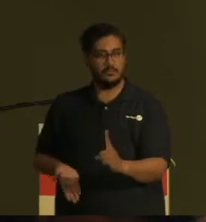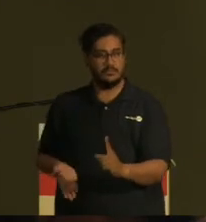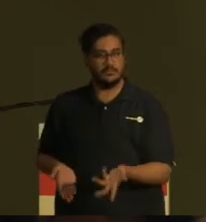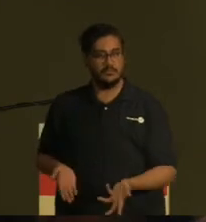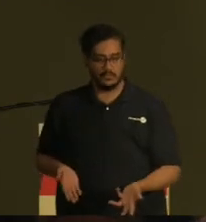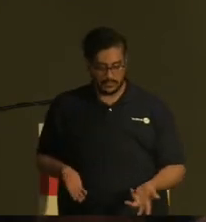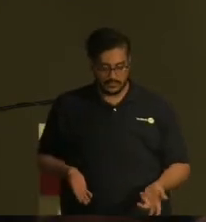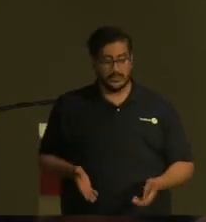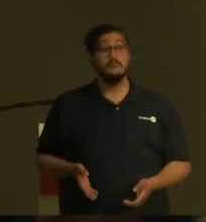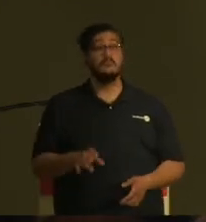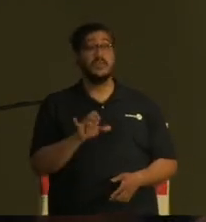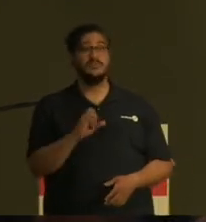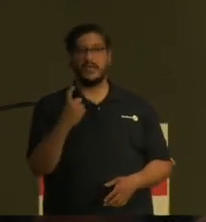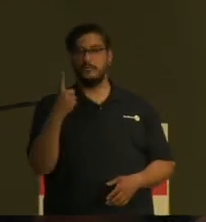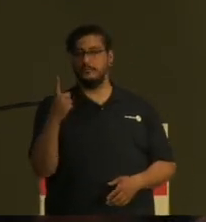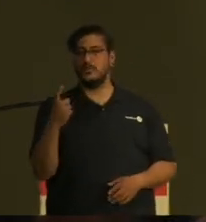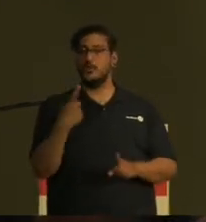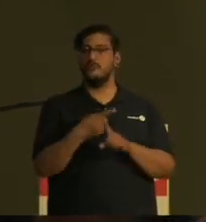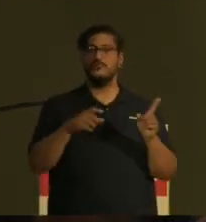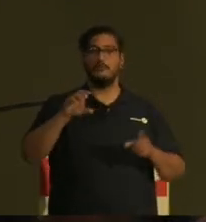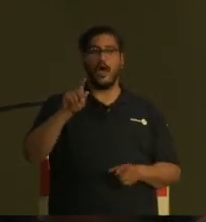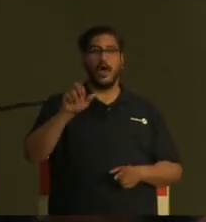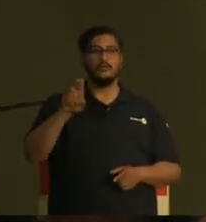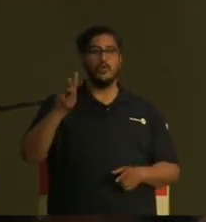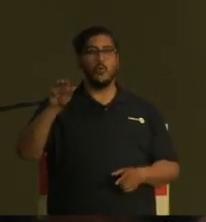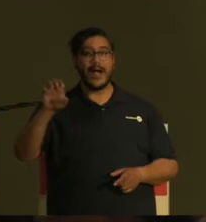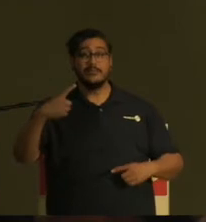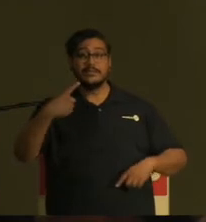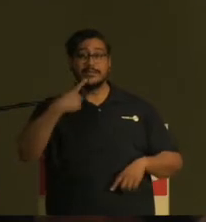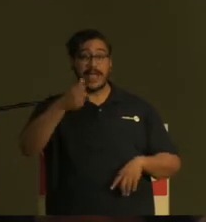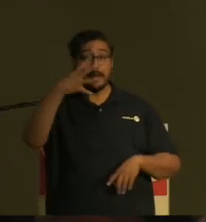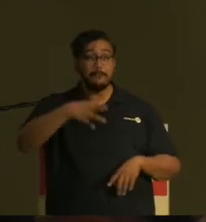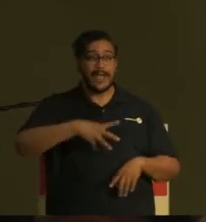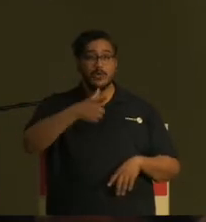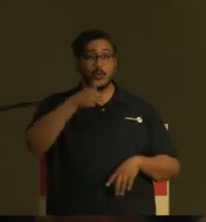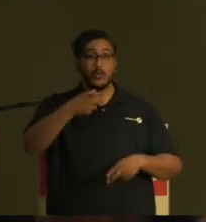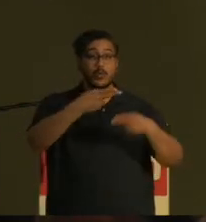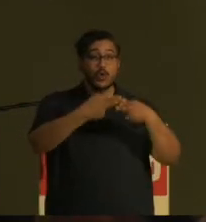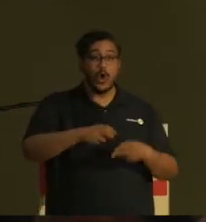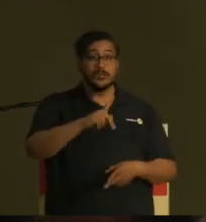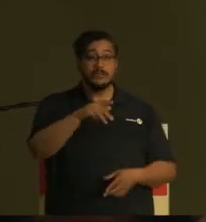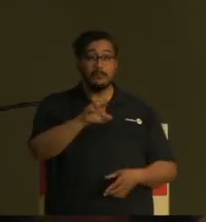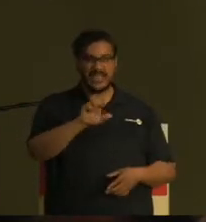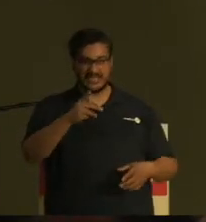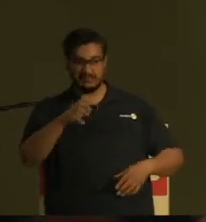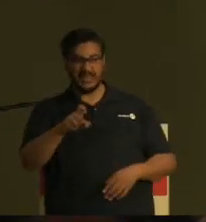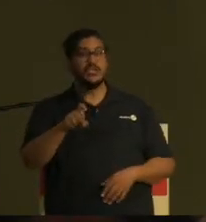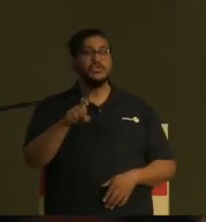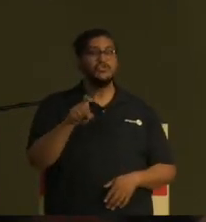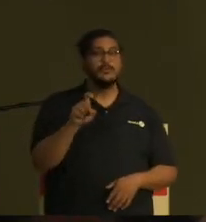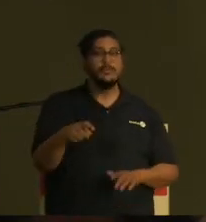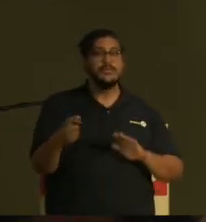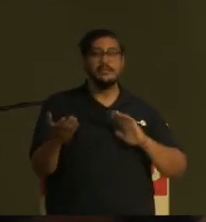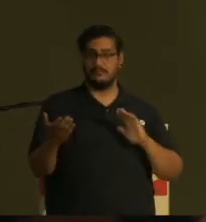It brings to mind a wonderful line of Oscar Wilde, who said, "A man who calls a spade should be compelled to